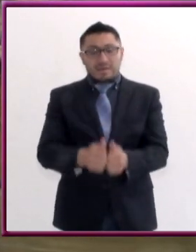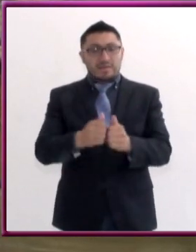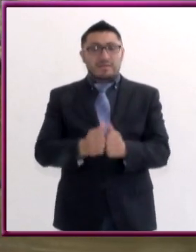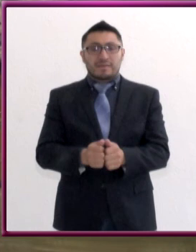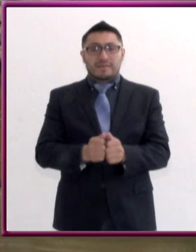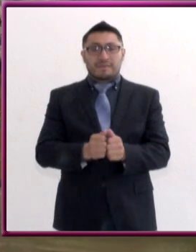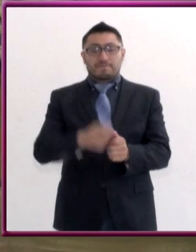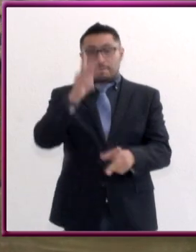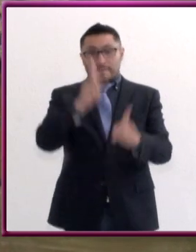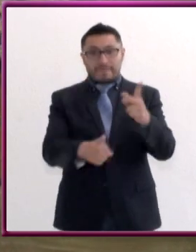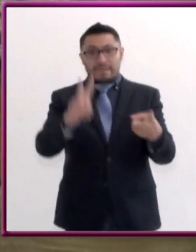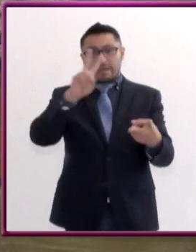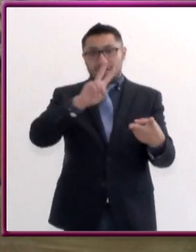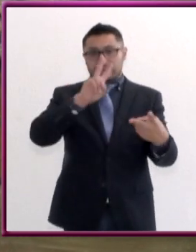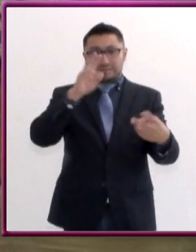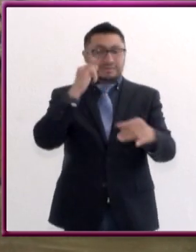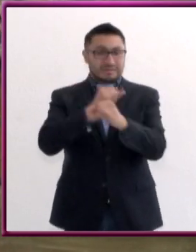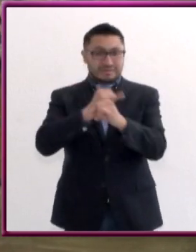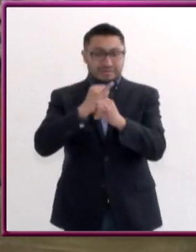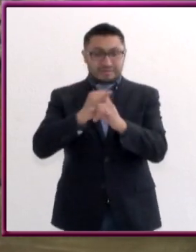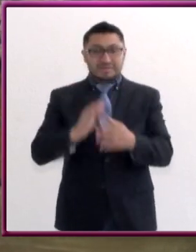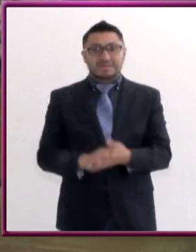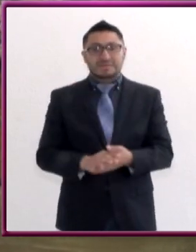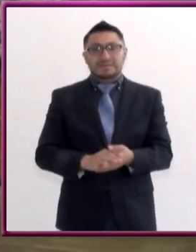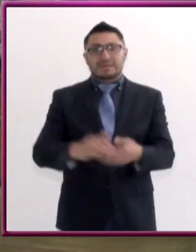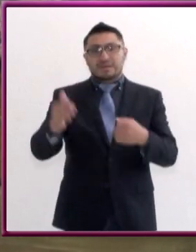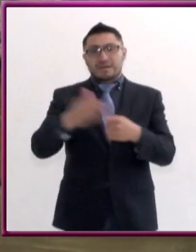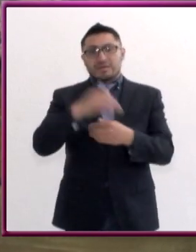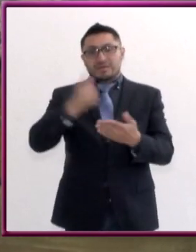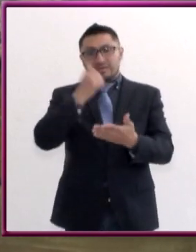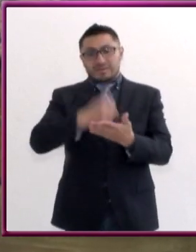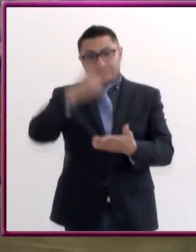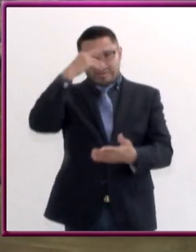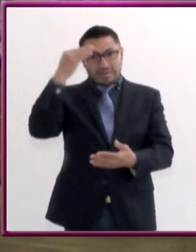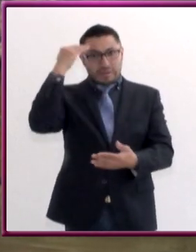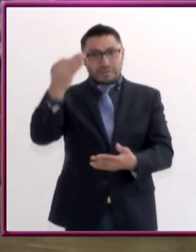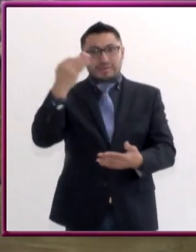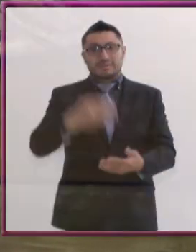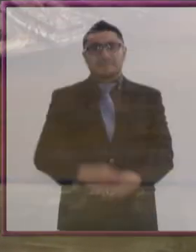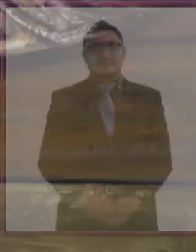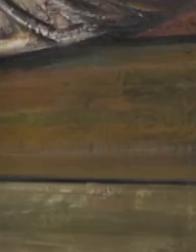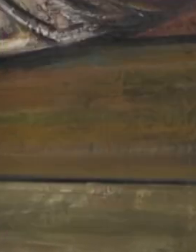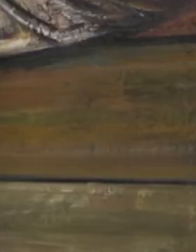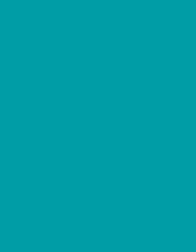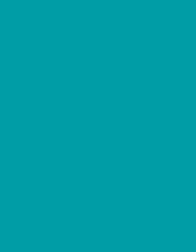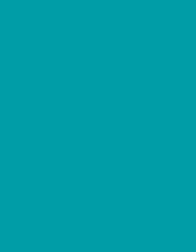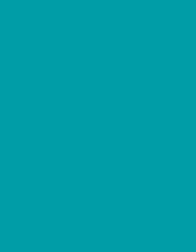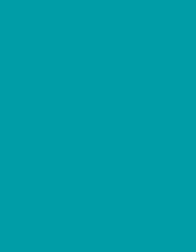Quédate con nosotros en Jóvenes en TV. A continuación, la Ciudad de México en el tiempo.